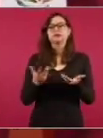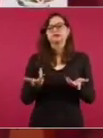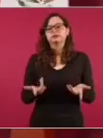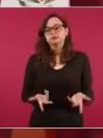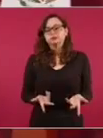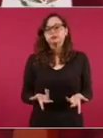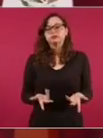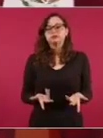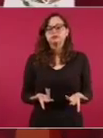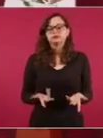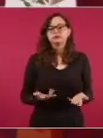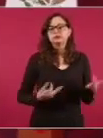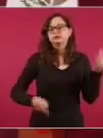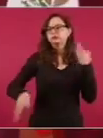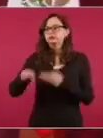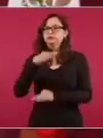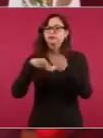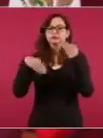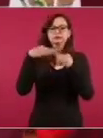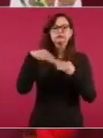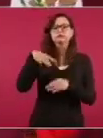mediante consenso.